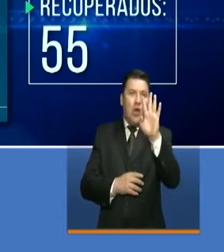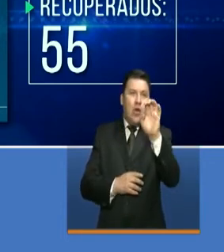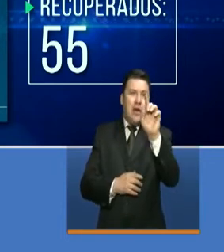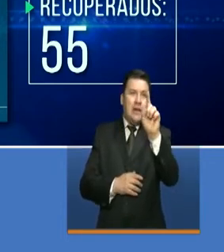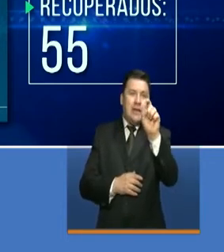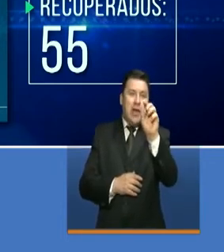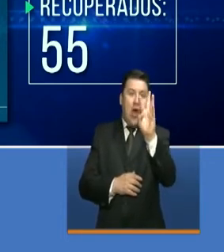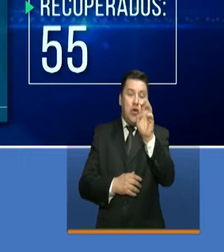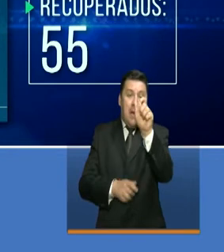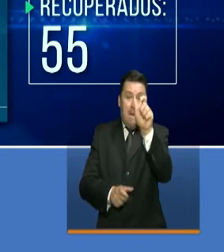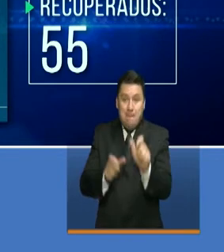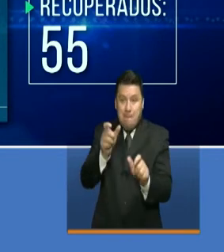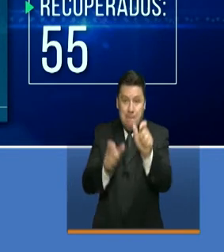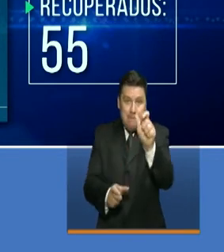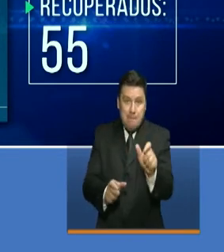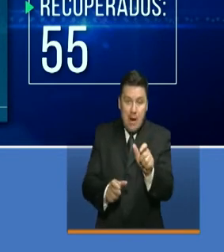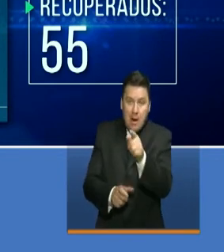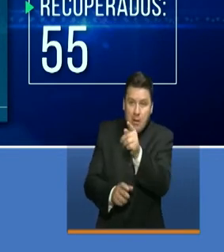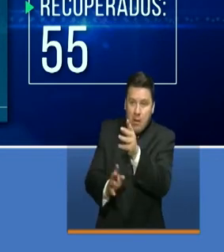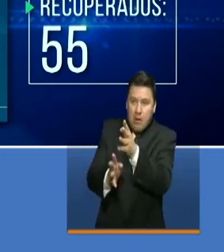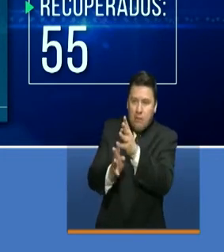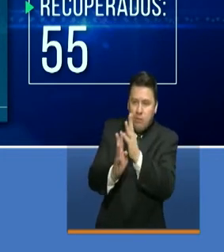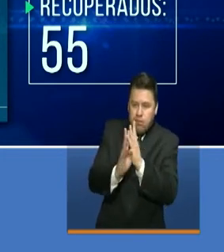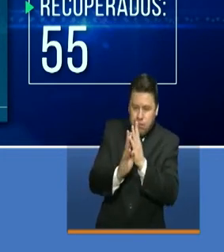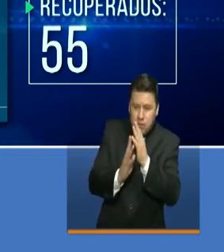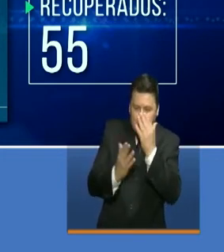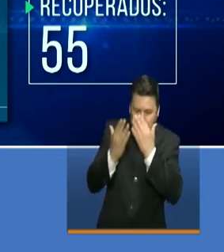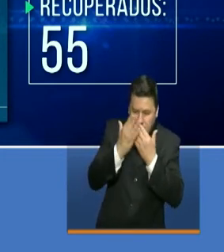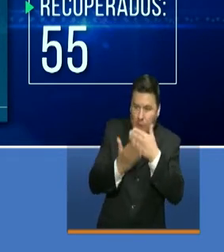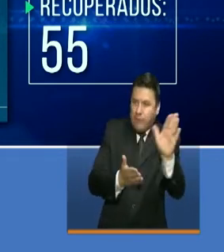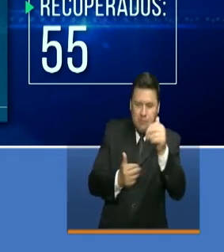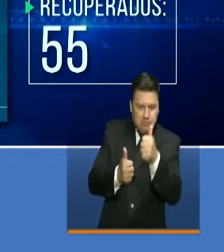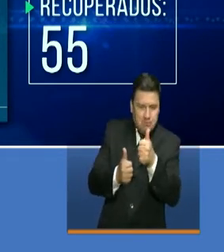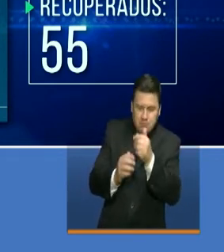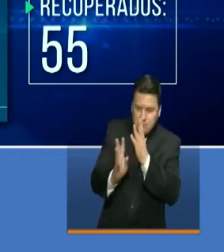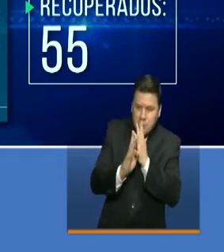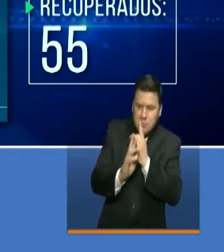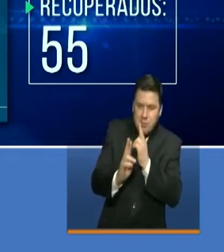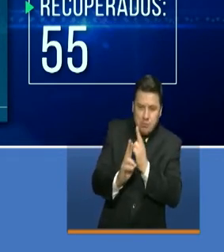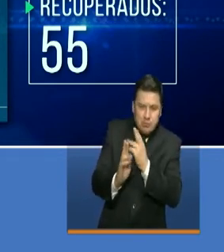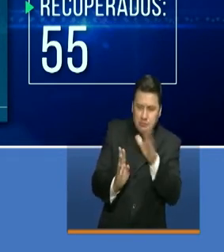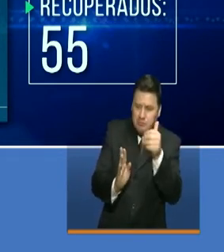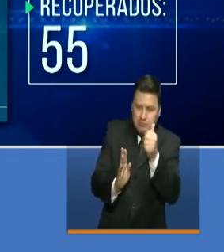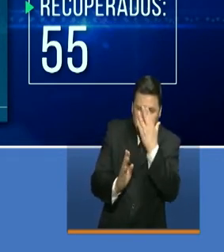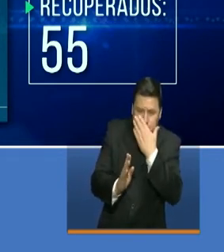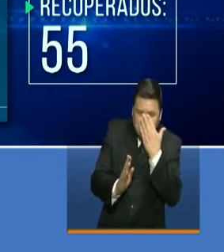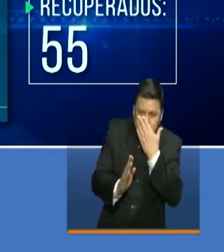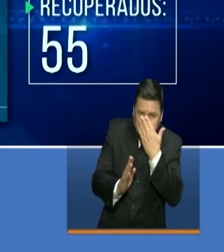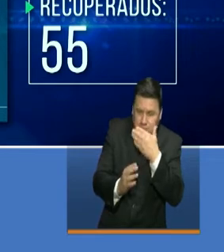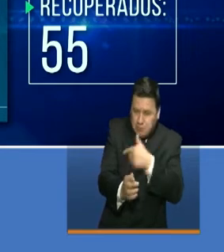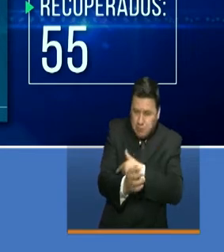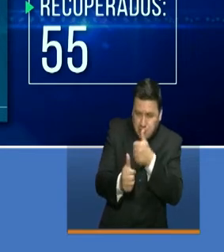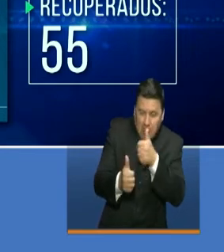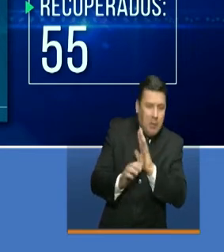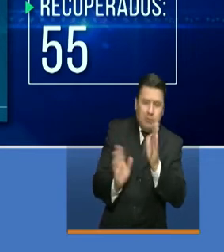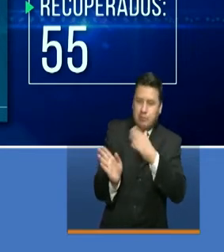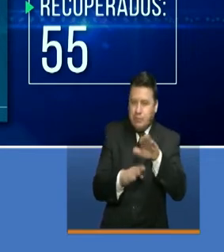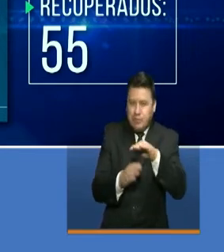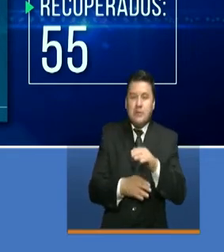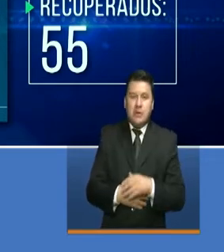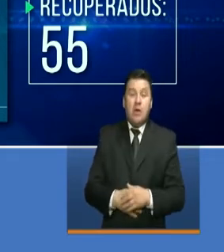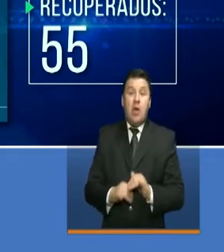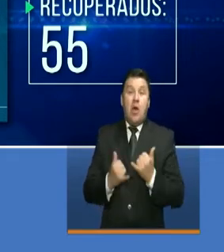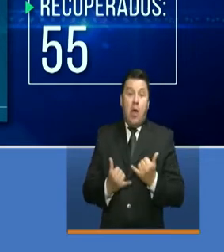19.968 personas que han sido descartadas de tener el virus en las distintas pruebas que se han practicado.